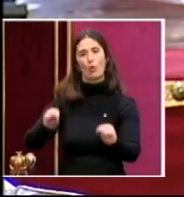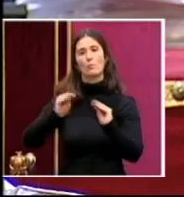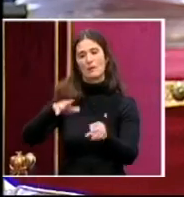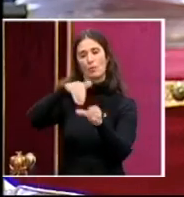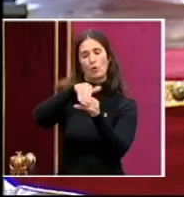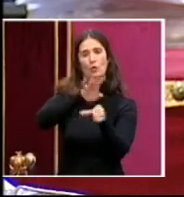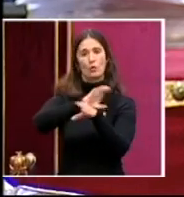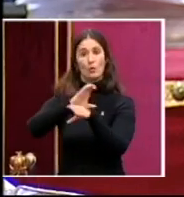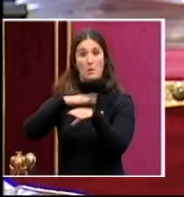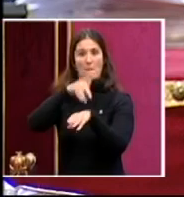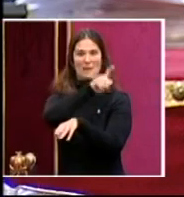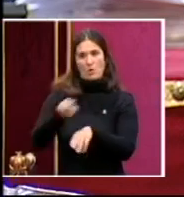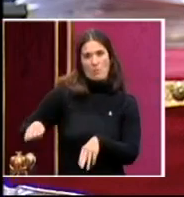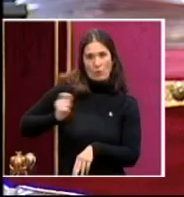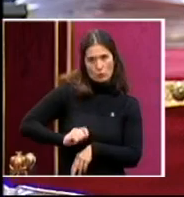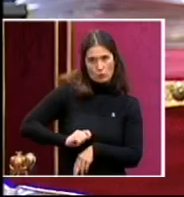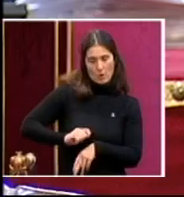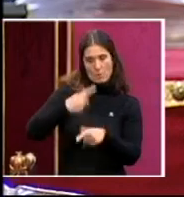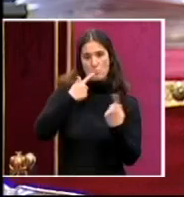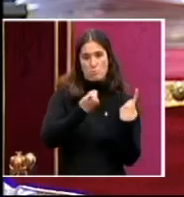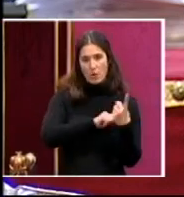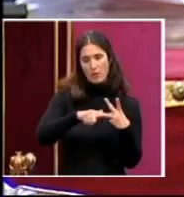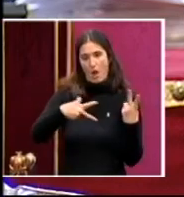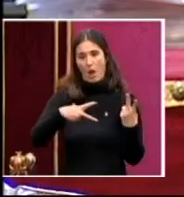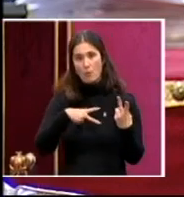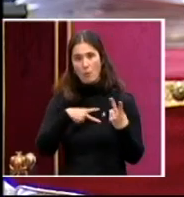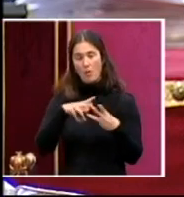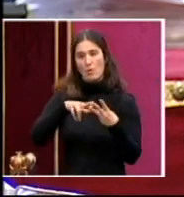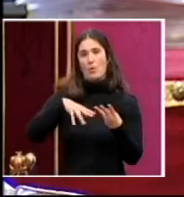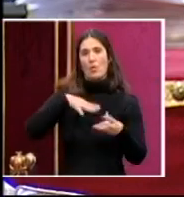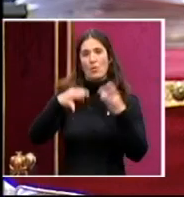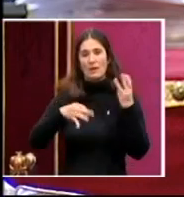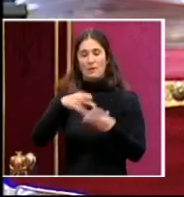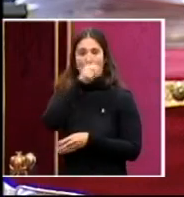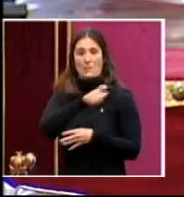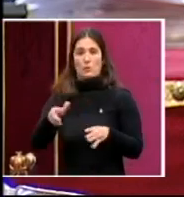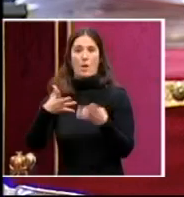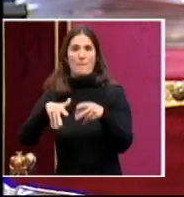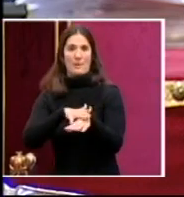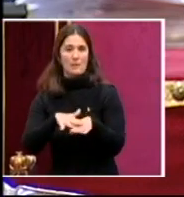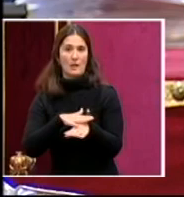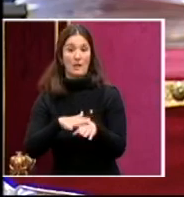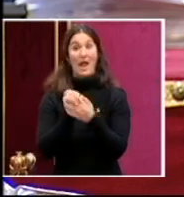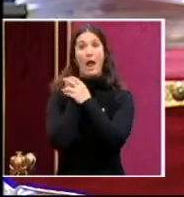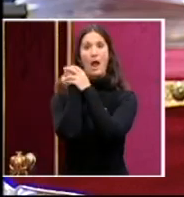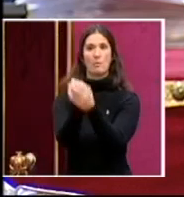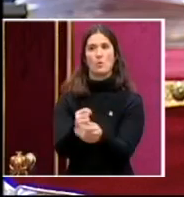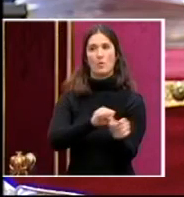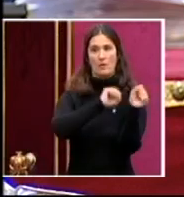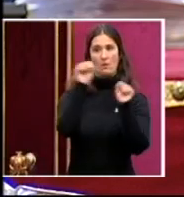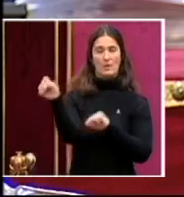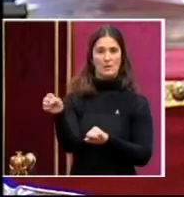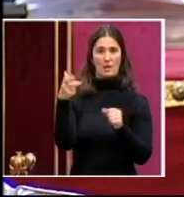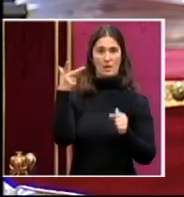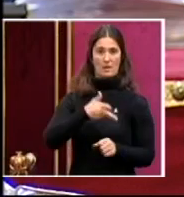curriculares de profesionales clave en esta materia. Policía, abogado, judicatura, personal administrativo. Apoyo a la defensa de